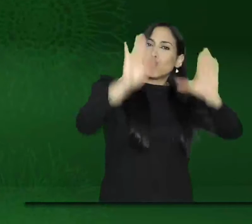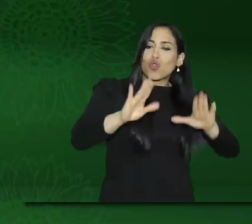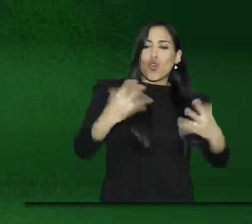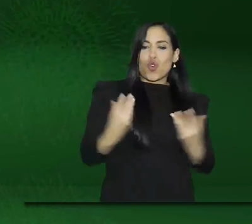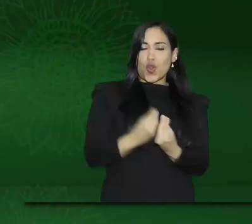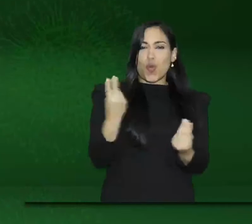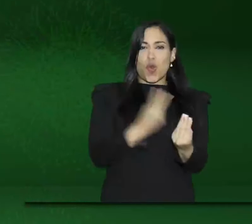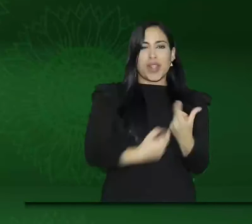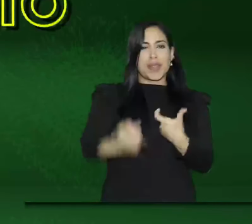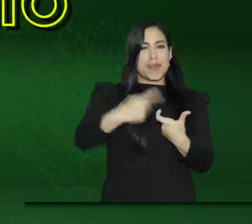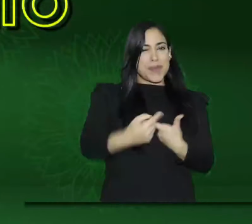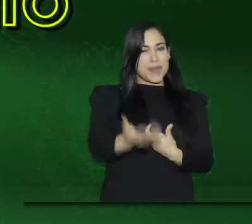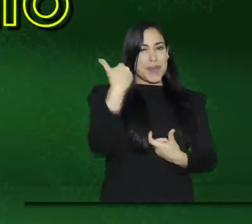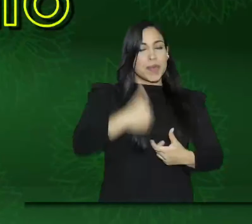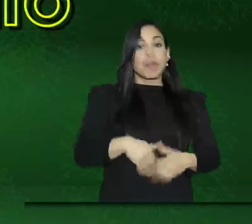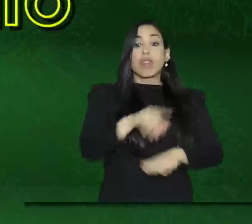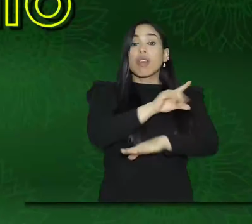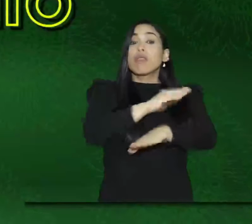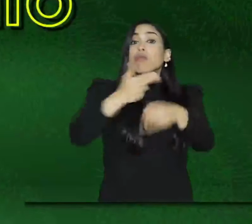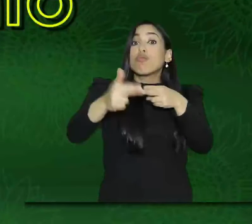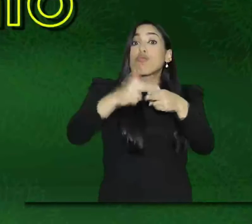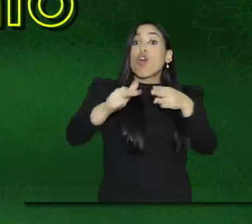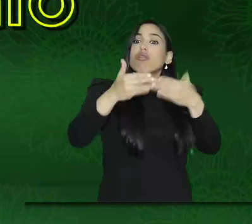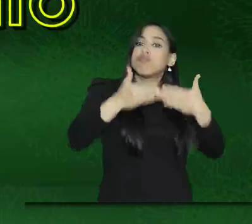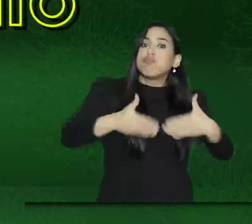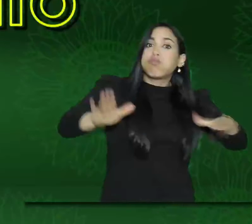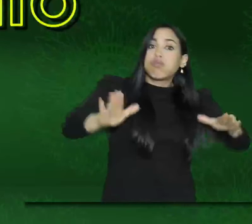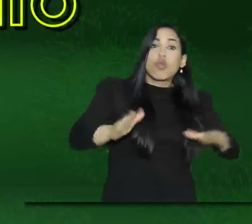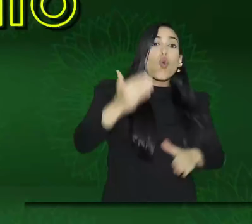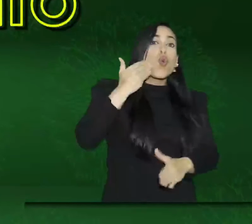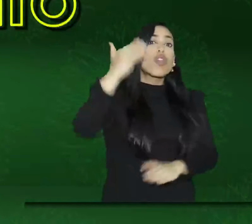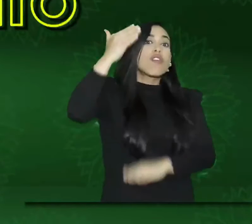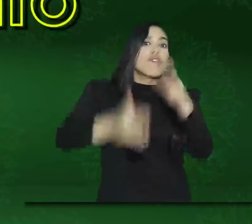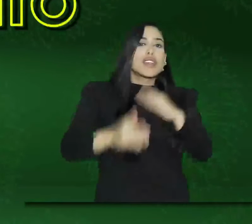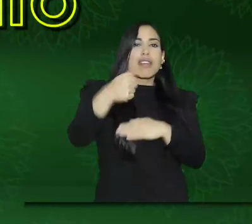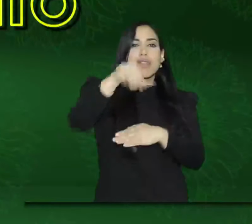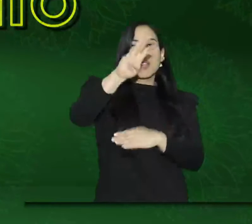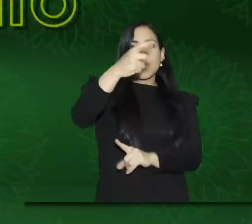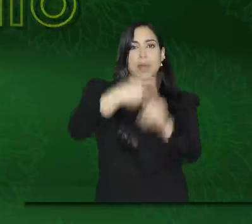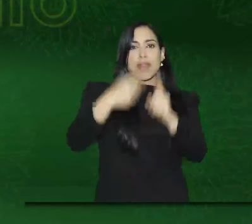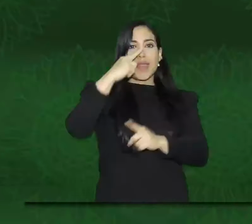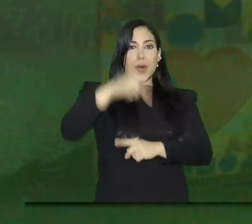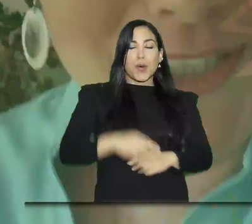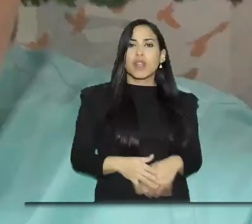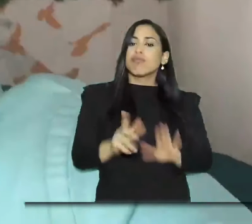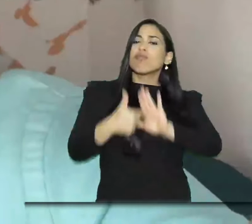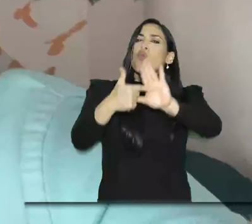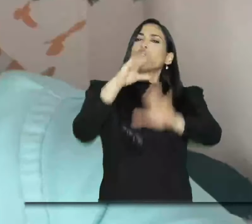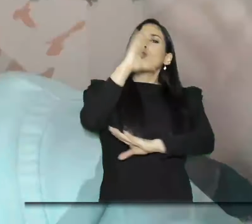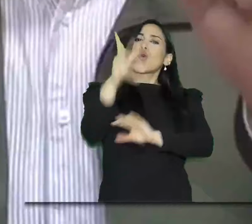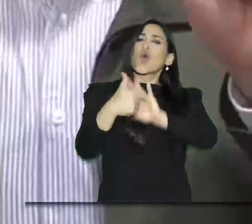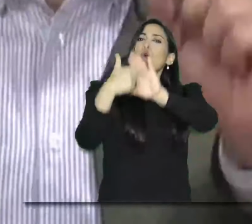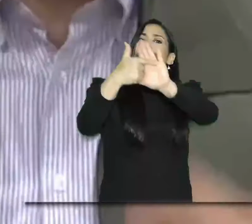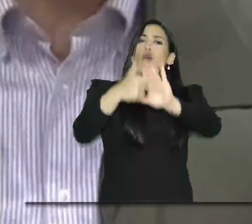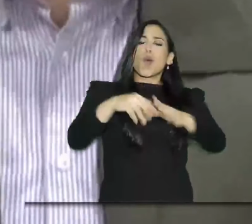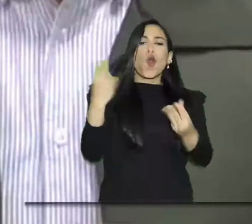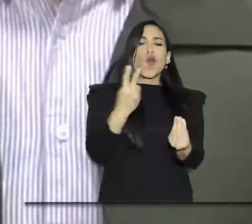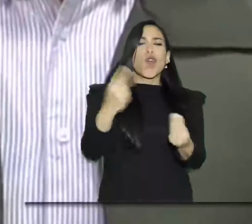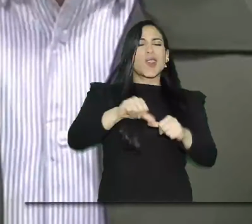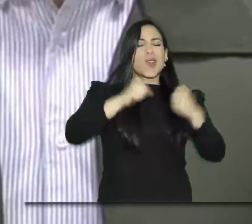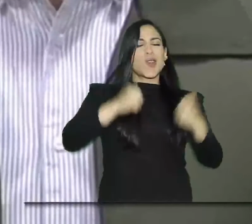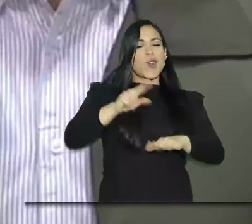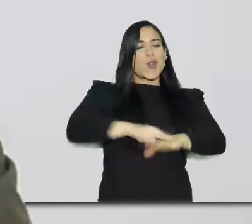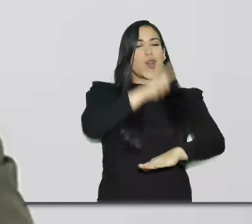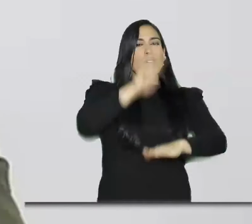de nuestro partido Alianza Verde. Las inscripciones están abiertas hasta el próximo 18 de junio. Demostrémosle al país que somos verdes